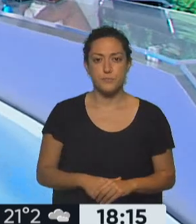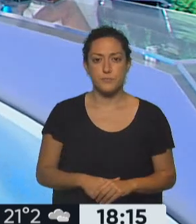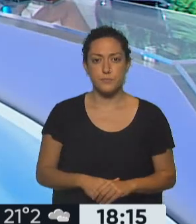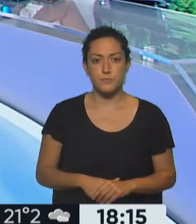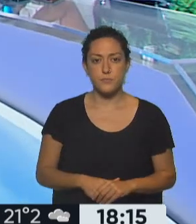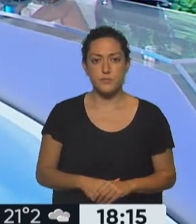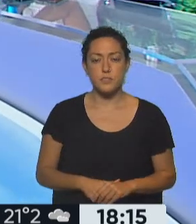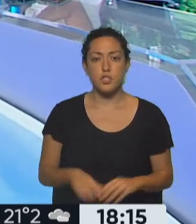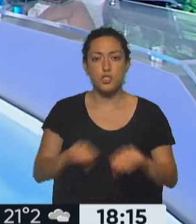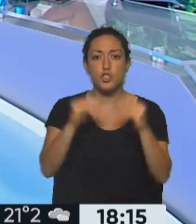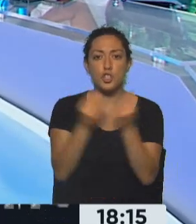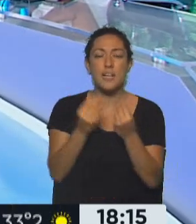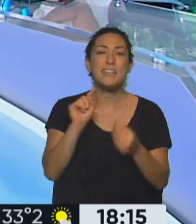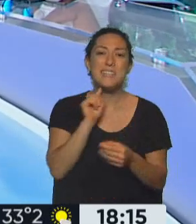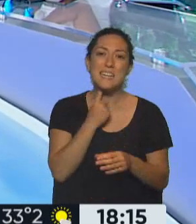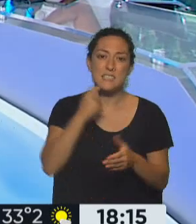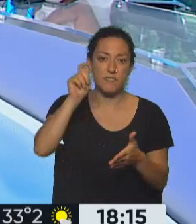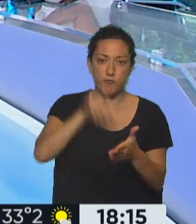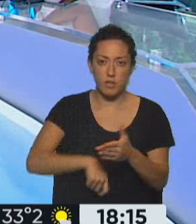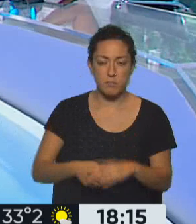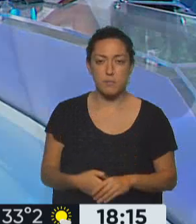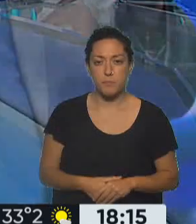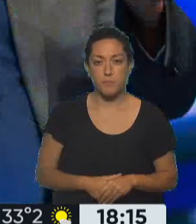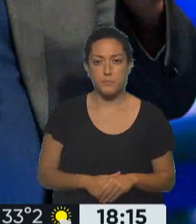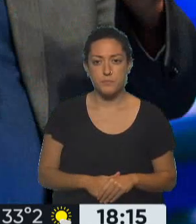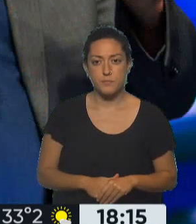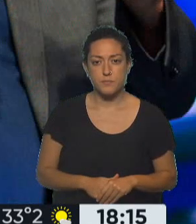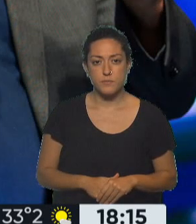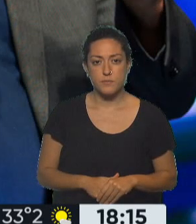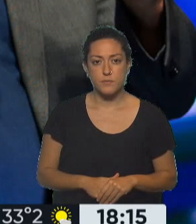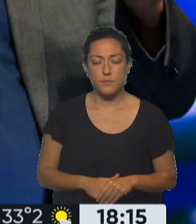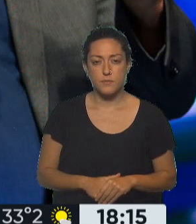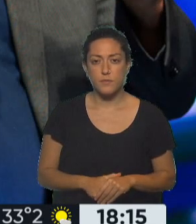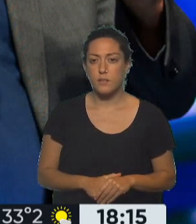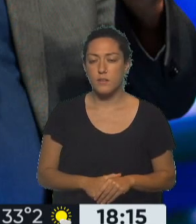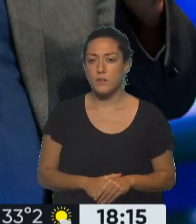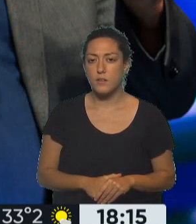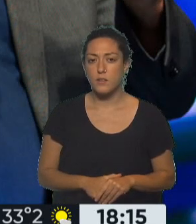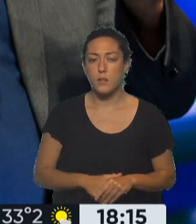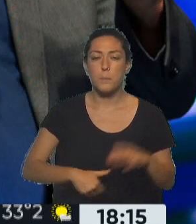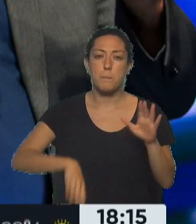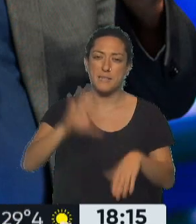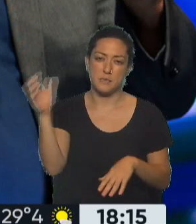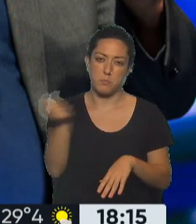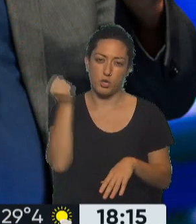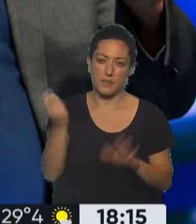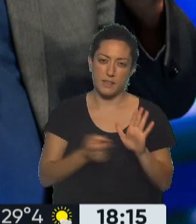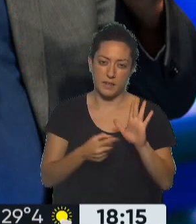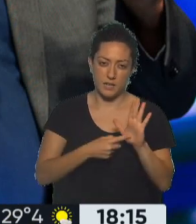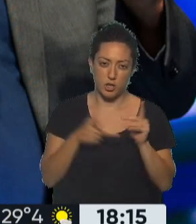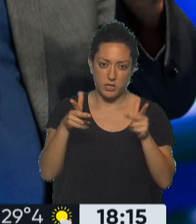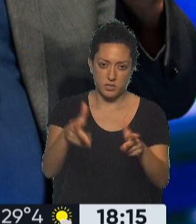ya firmó 13 decretos. Mira. Pero vamos, si te parece, hacemos el repaso de al menos los principales decretos.